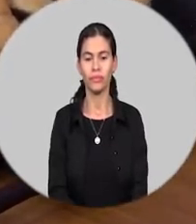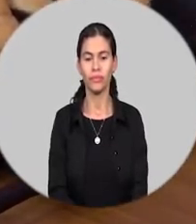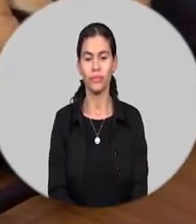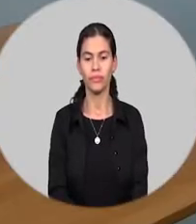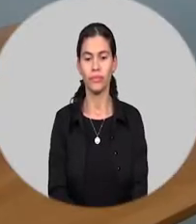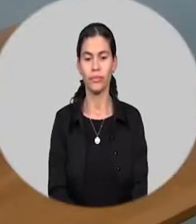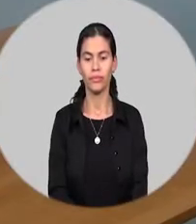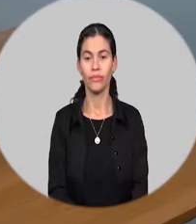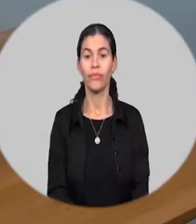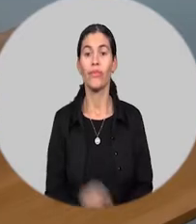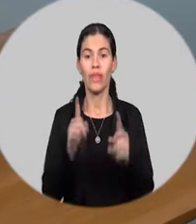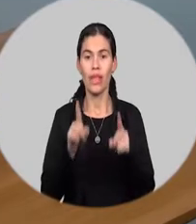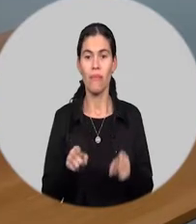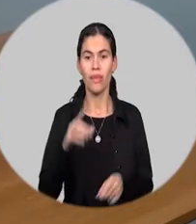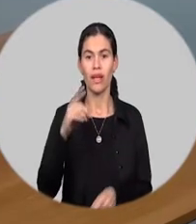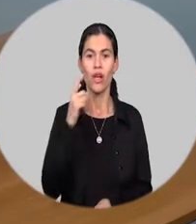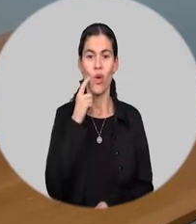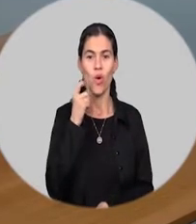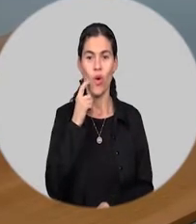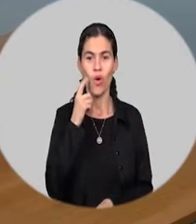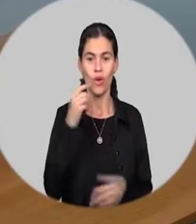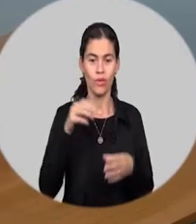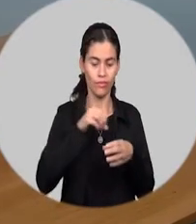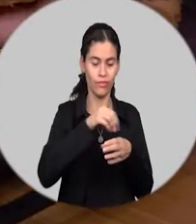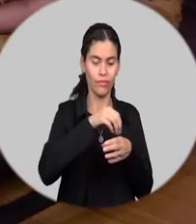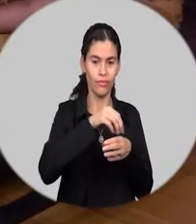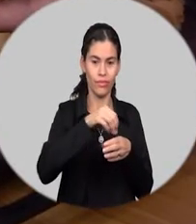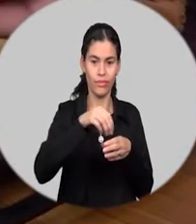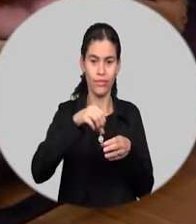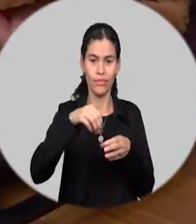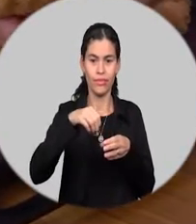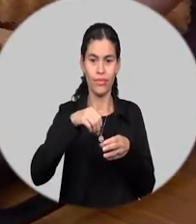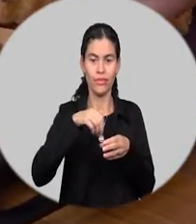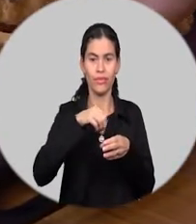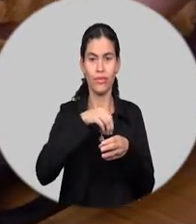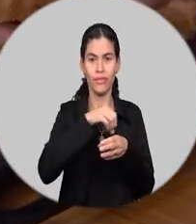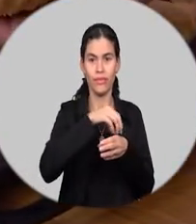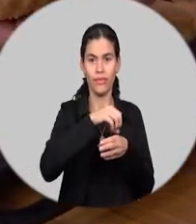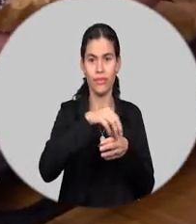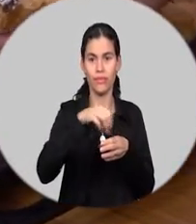Traemos el coco acá y le ponemos en los bordes.